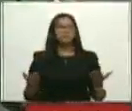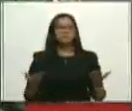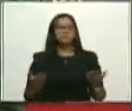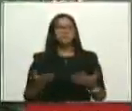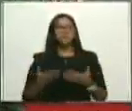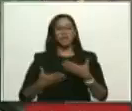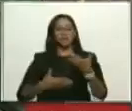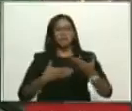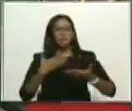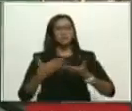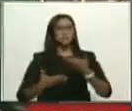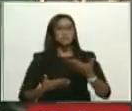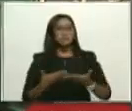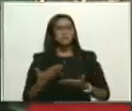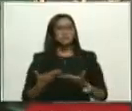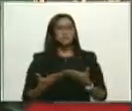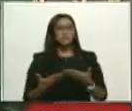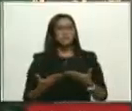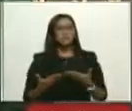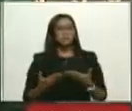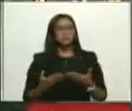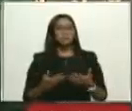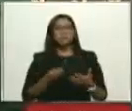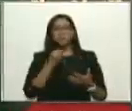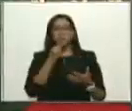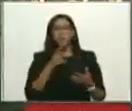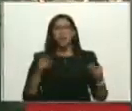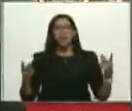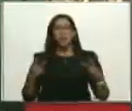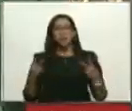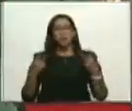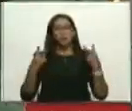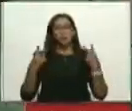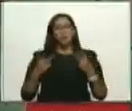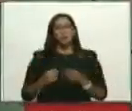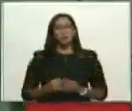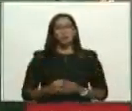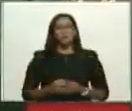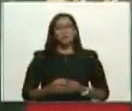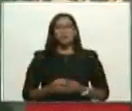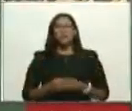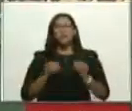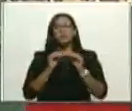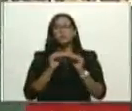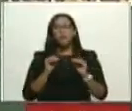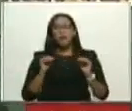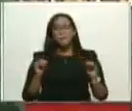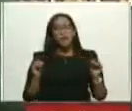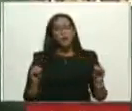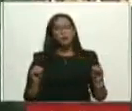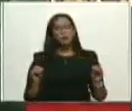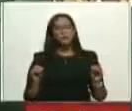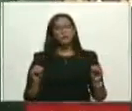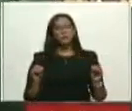marco de una buena victoria y un llamado que